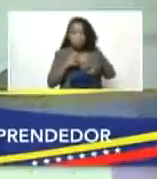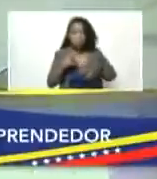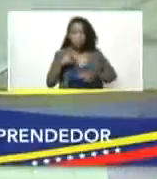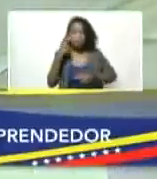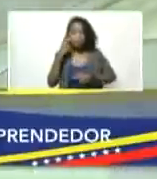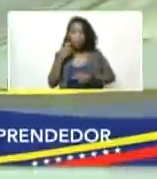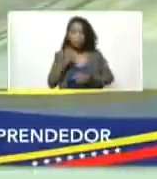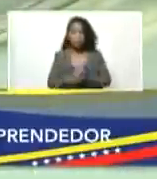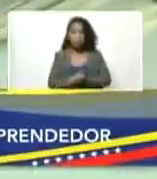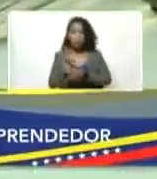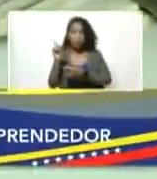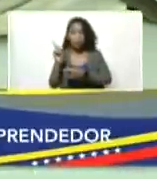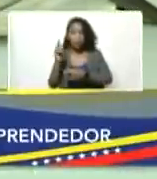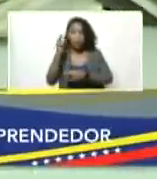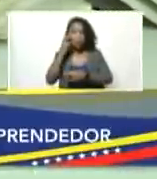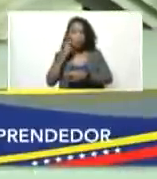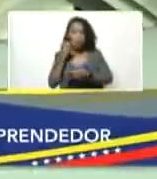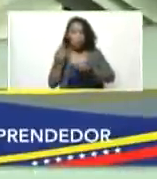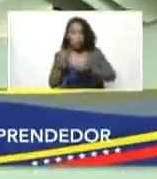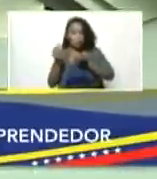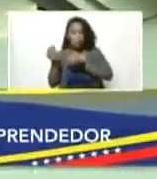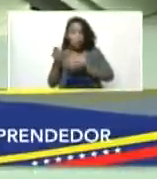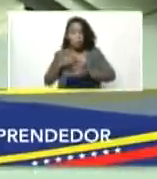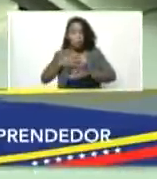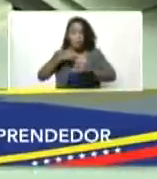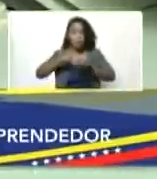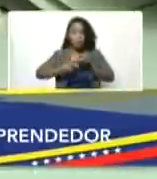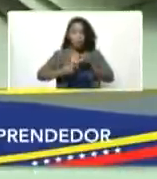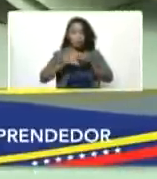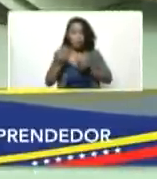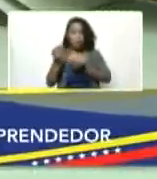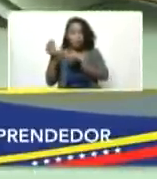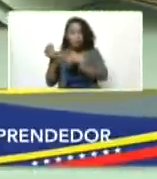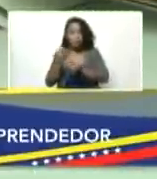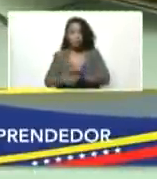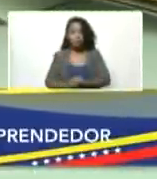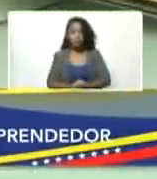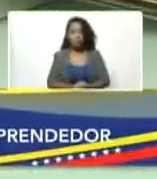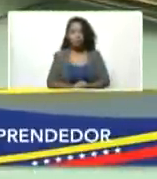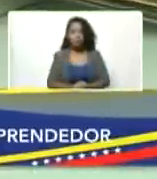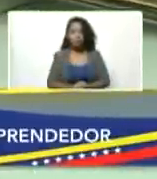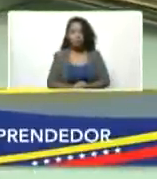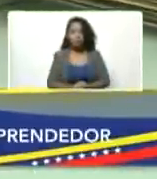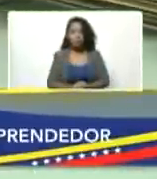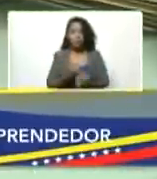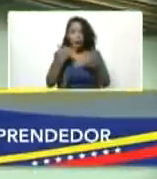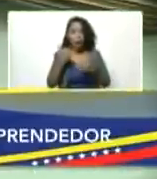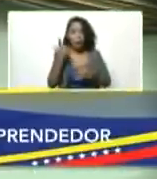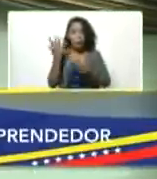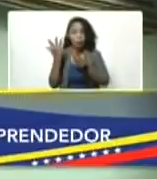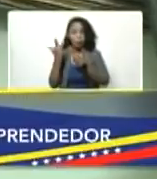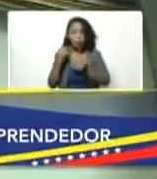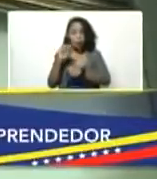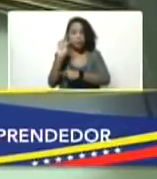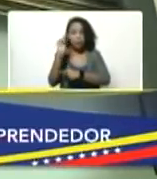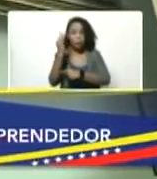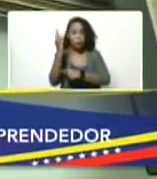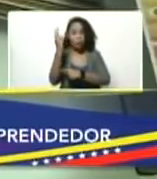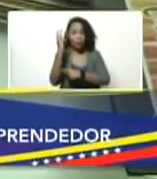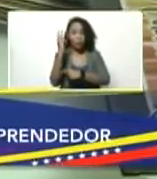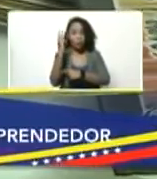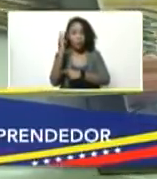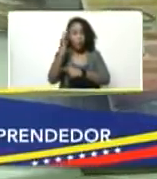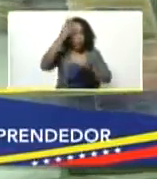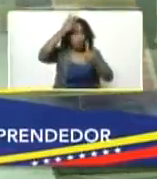Chocopito para Silita. Ahora me dicen que vamos a la segunda F.